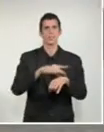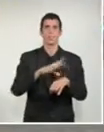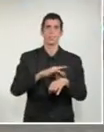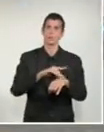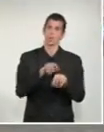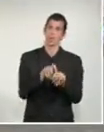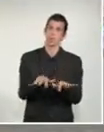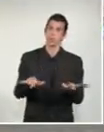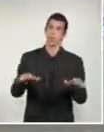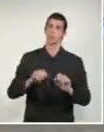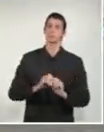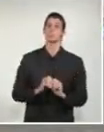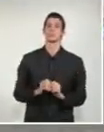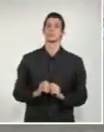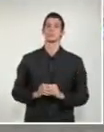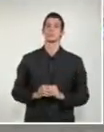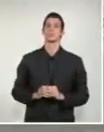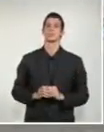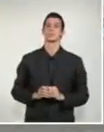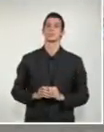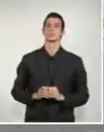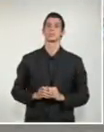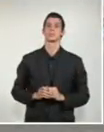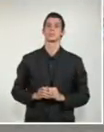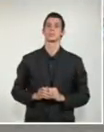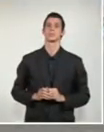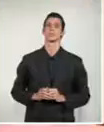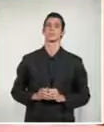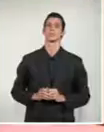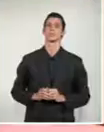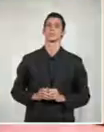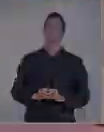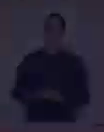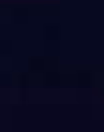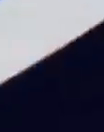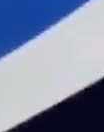isela garcía rivero sistema informativo de la televisión cubana